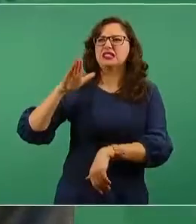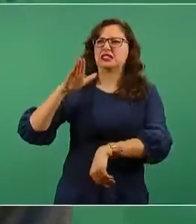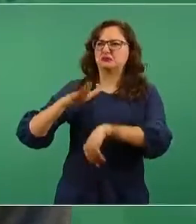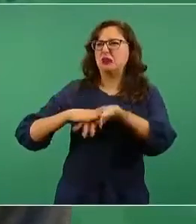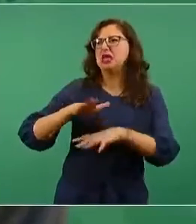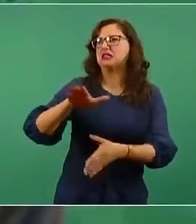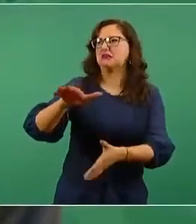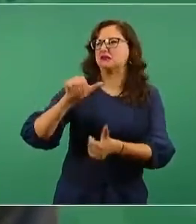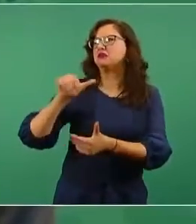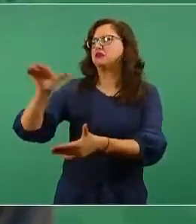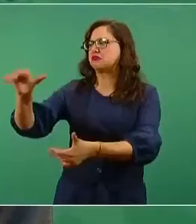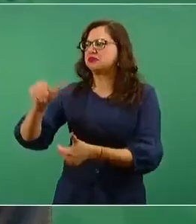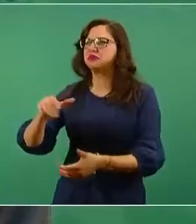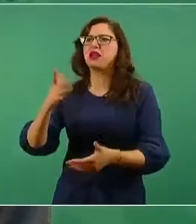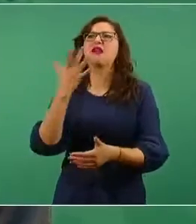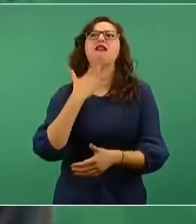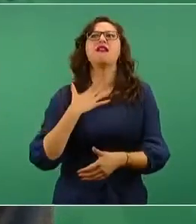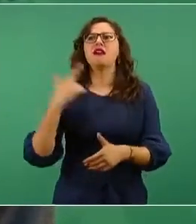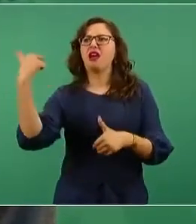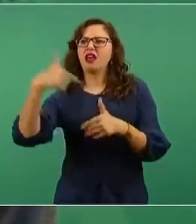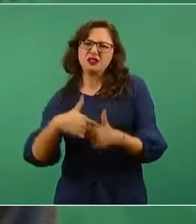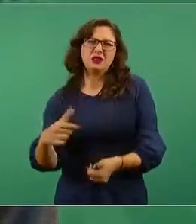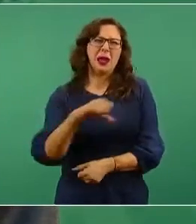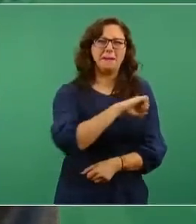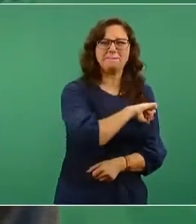y por eso los gasolinazos